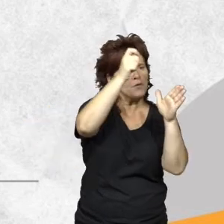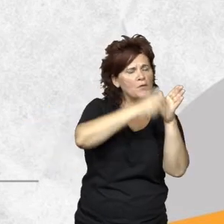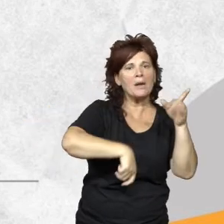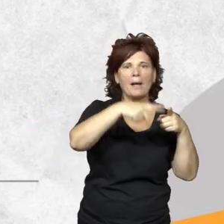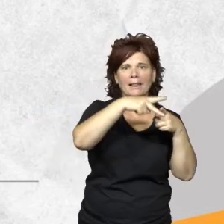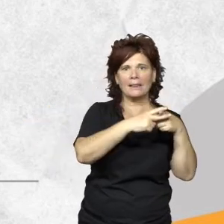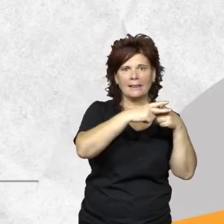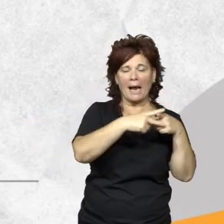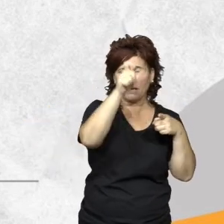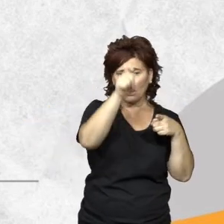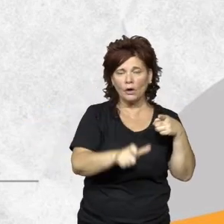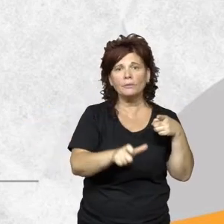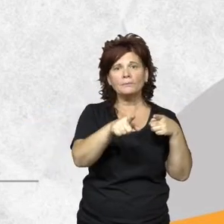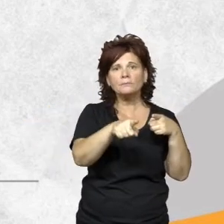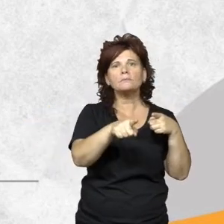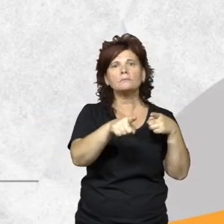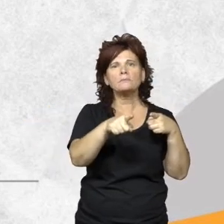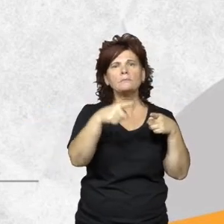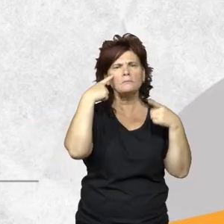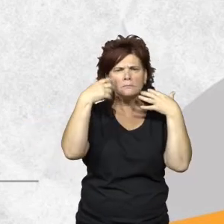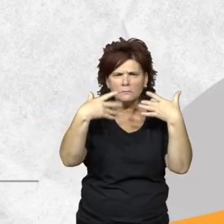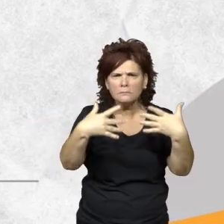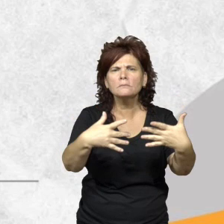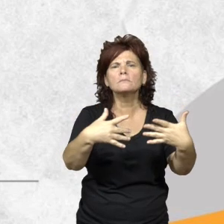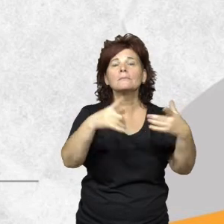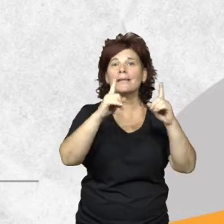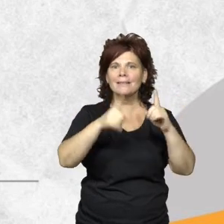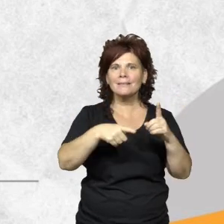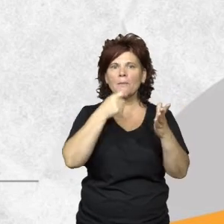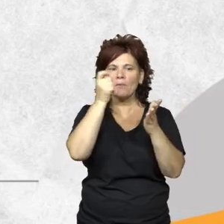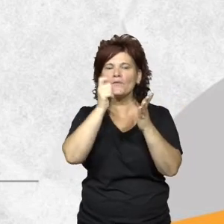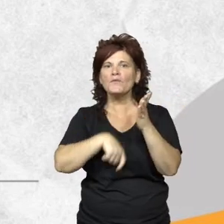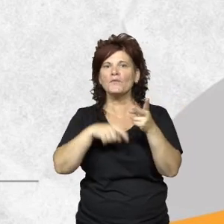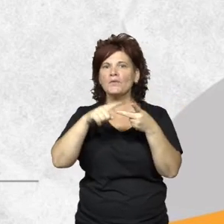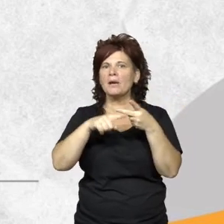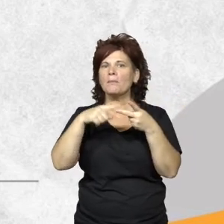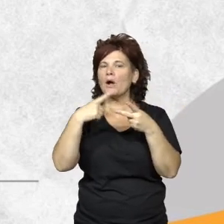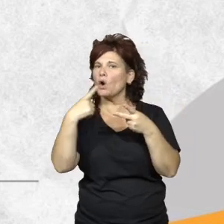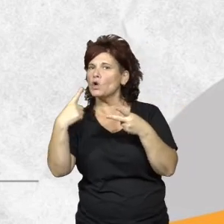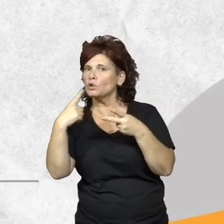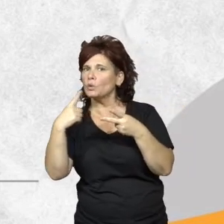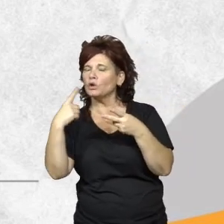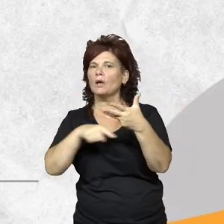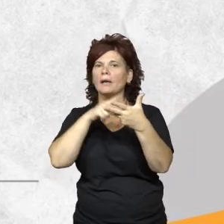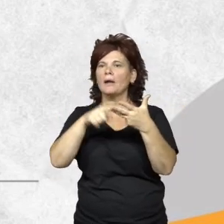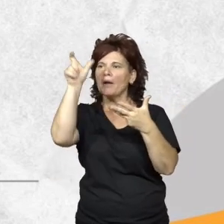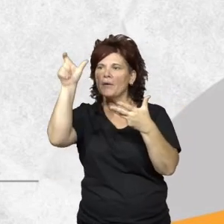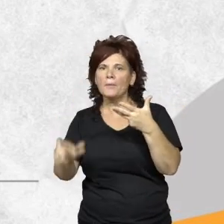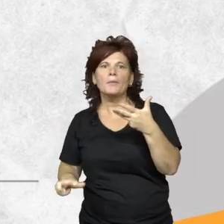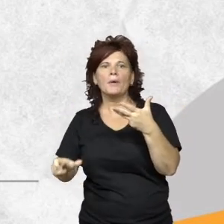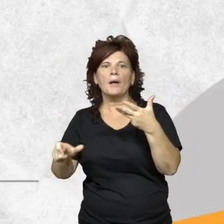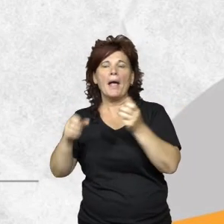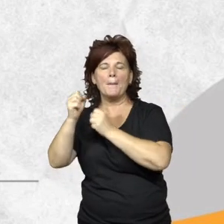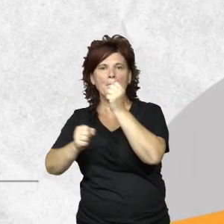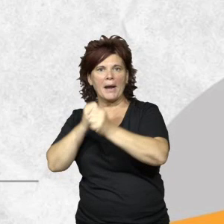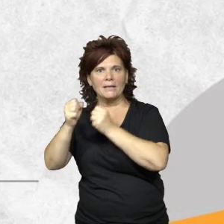técnico que está haciendo la auditoría como el consultor y el técnico de la empresa.